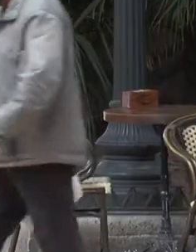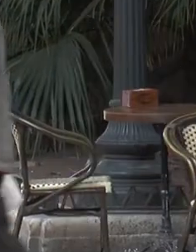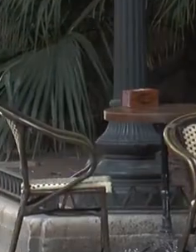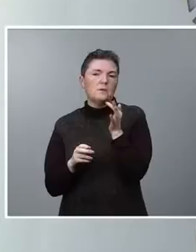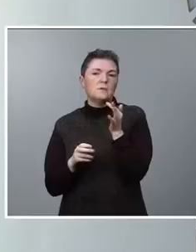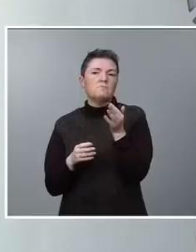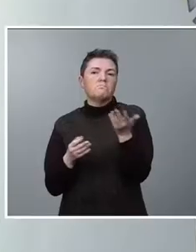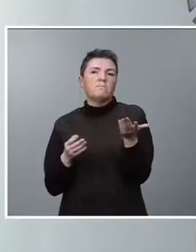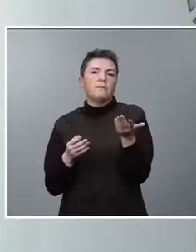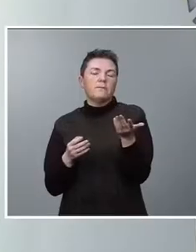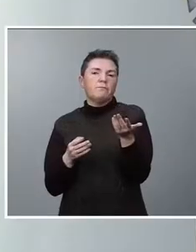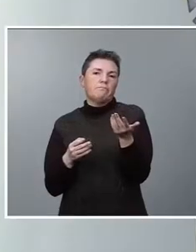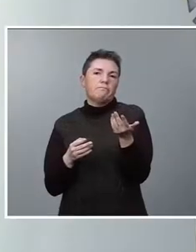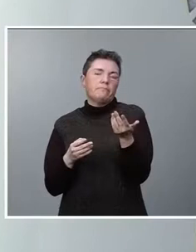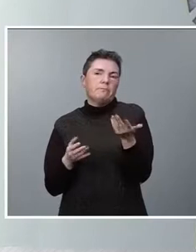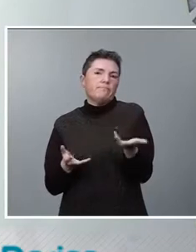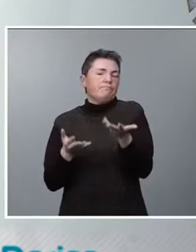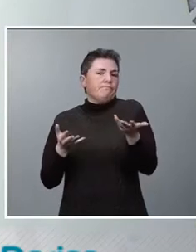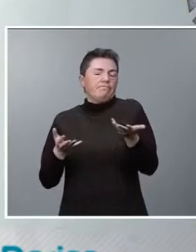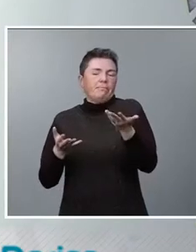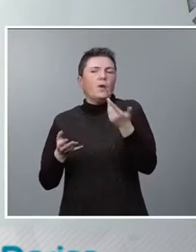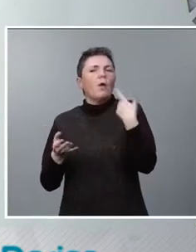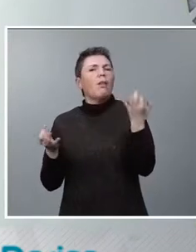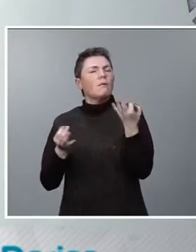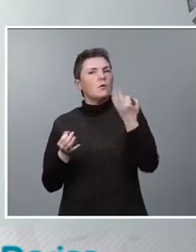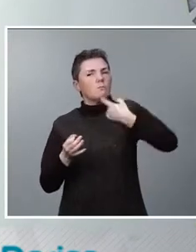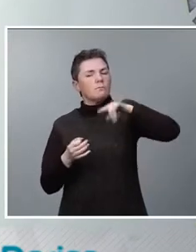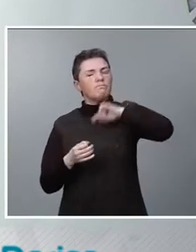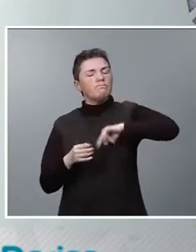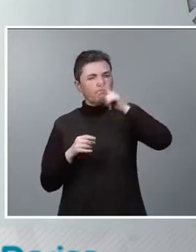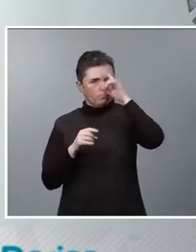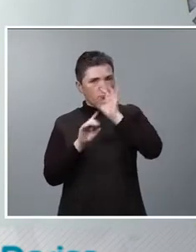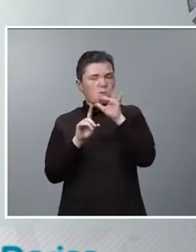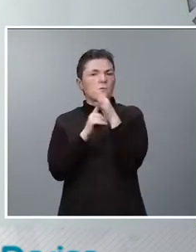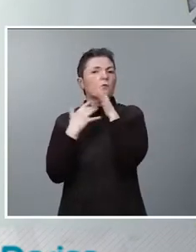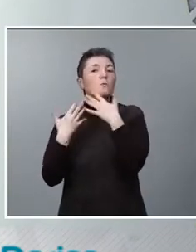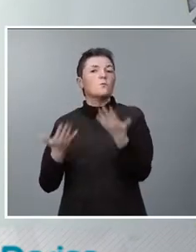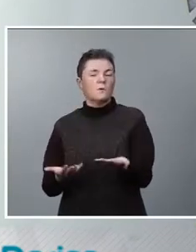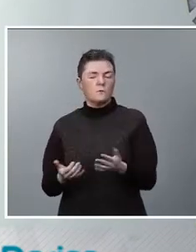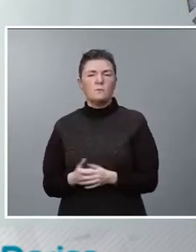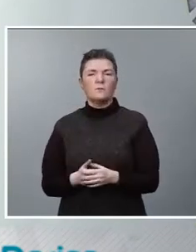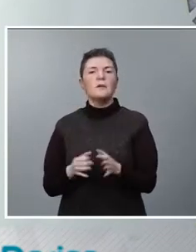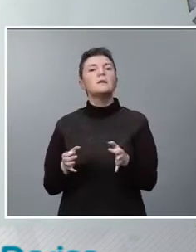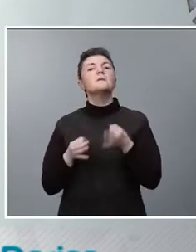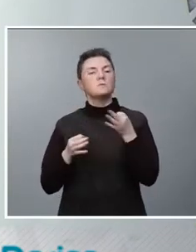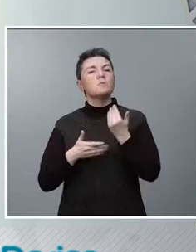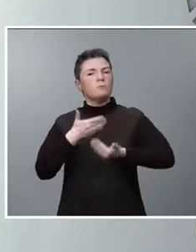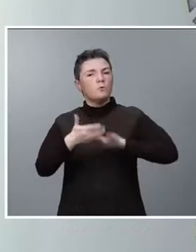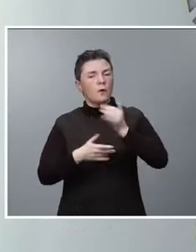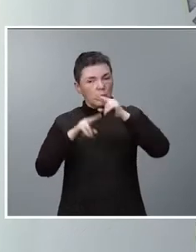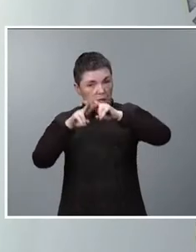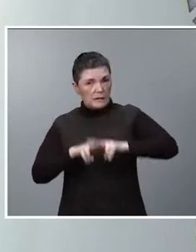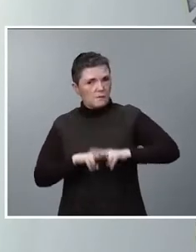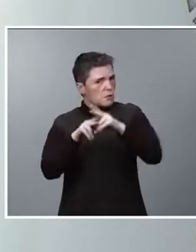comunidades lo que sí creo que tenemos que ser muy conscientes en la situación en la que estamos en cualquier caso siempre hay un proceso de revisión continua de la